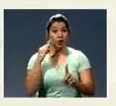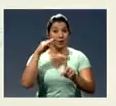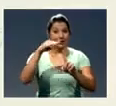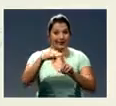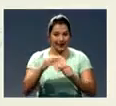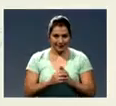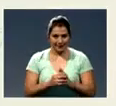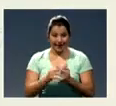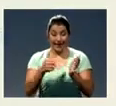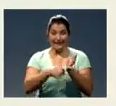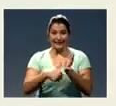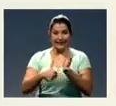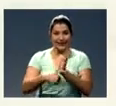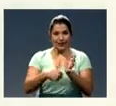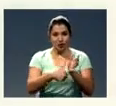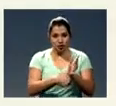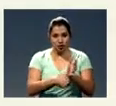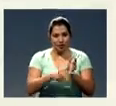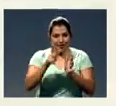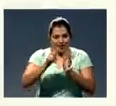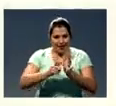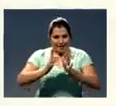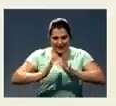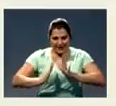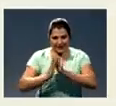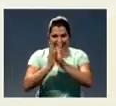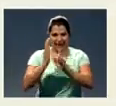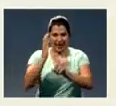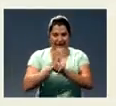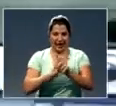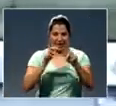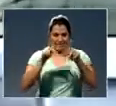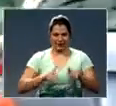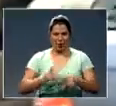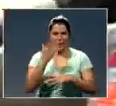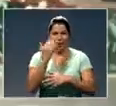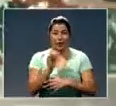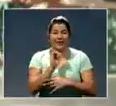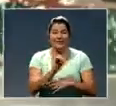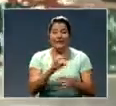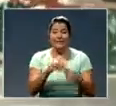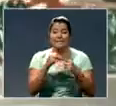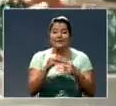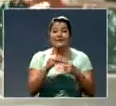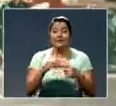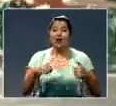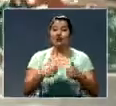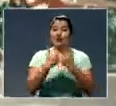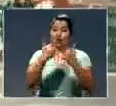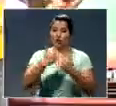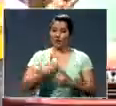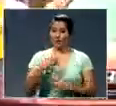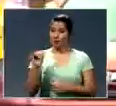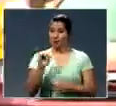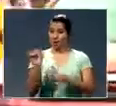cerca, porque ese es también casualmente el principal reto que tenemos como